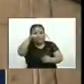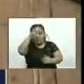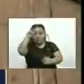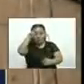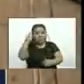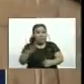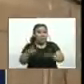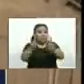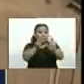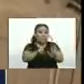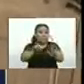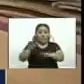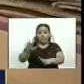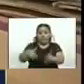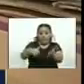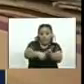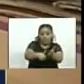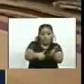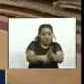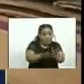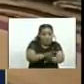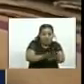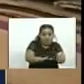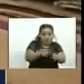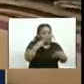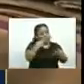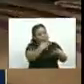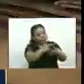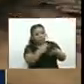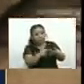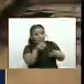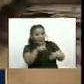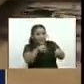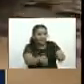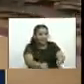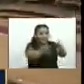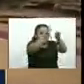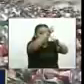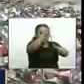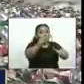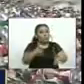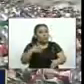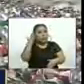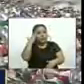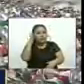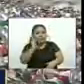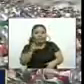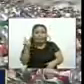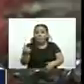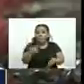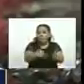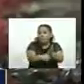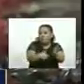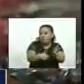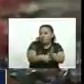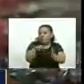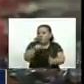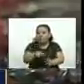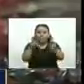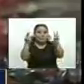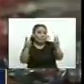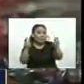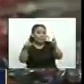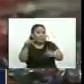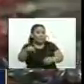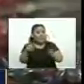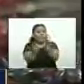65 alcaldías eran las únicas registradas en la institución. El desconocimiento de los alcaldes sobre la temática es uno de